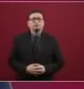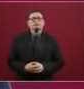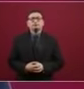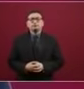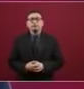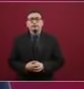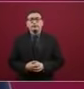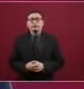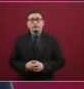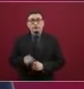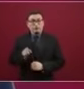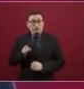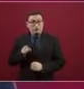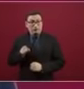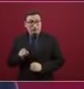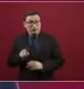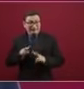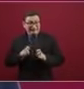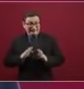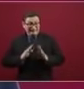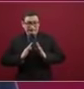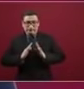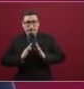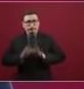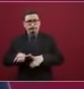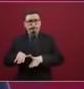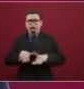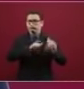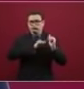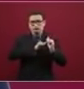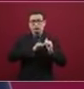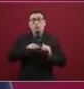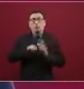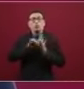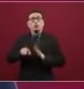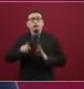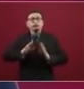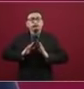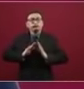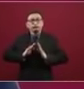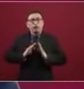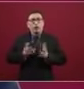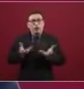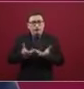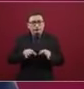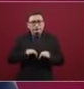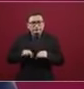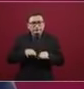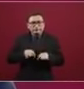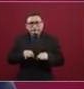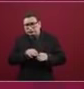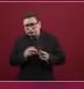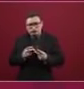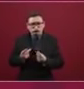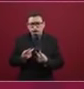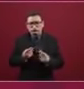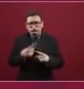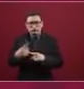Se desvincula completamente de las Fuerzas Armadas. Si está en el activo, si es activo,